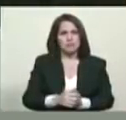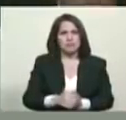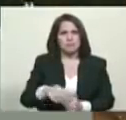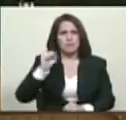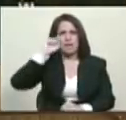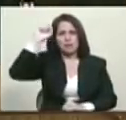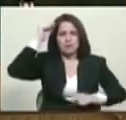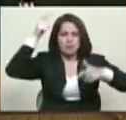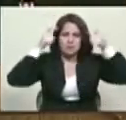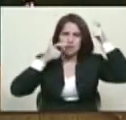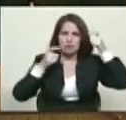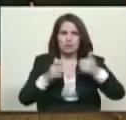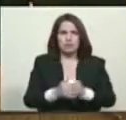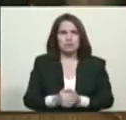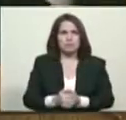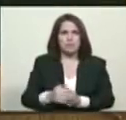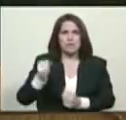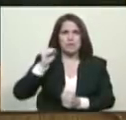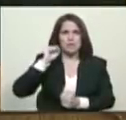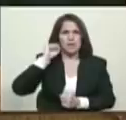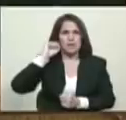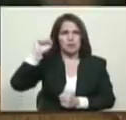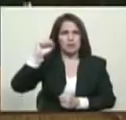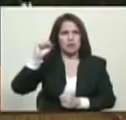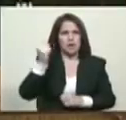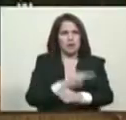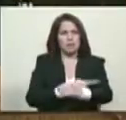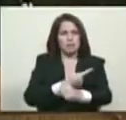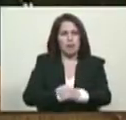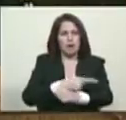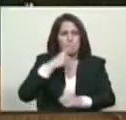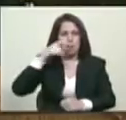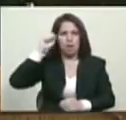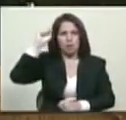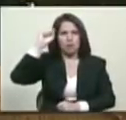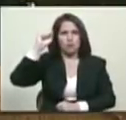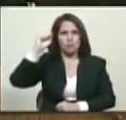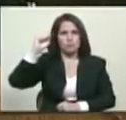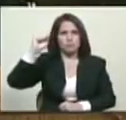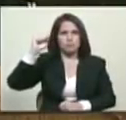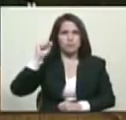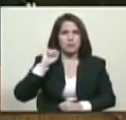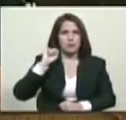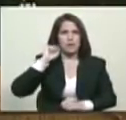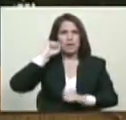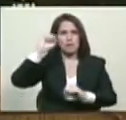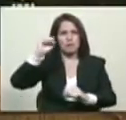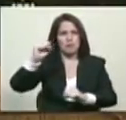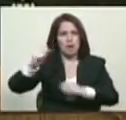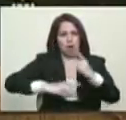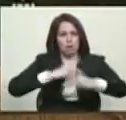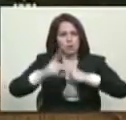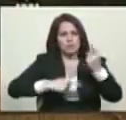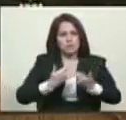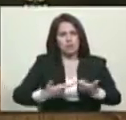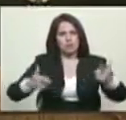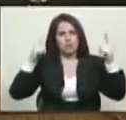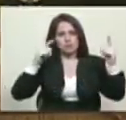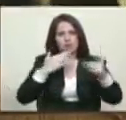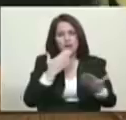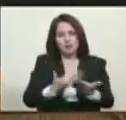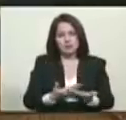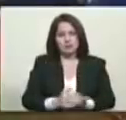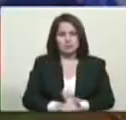Hugo Chávez! ¡Que viva hermano Nicolás Maduro! ¡Que viva los procesos de liberación! Muchas